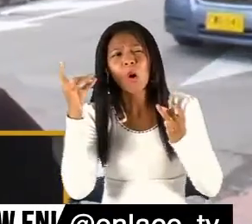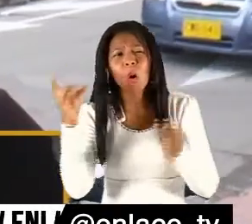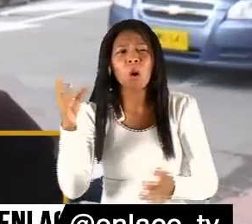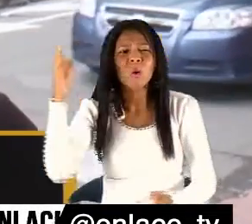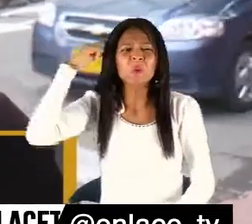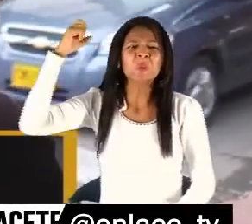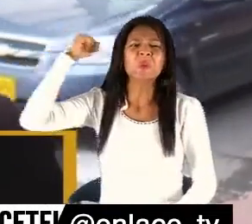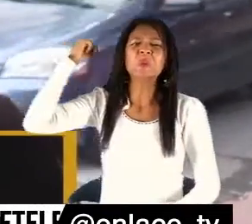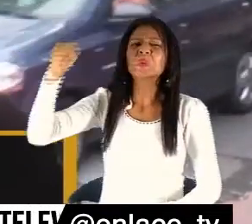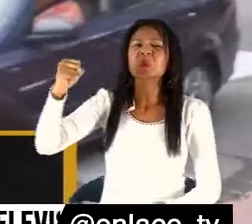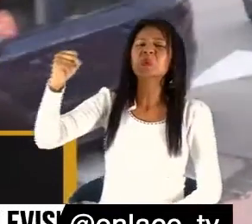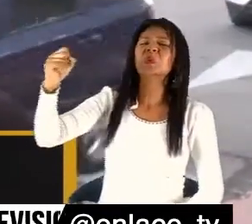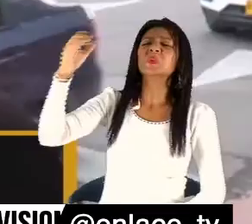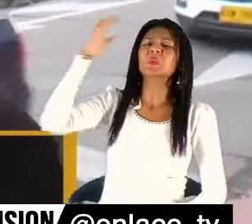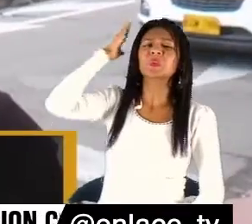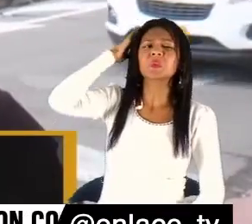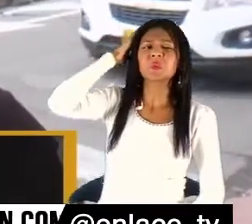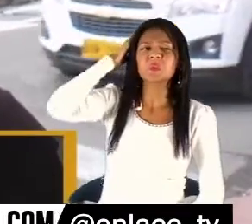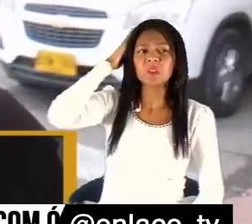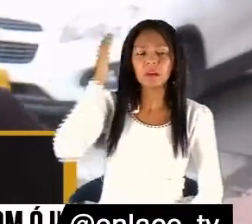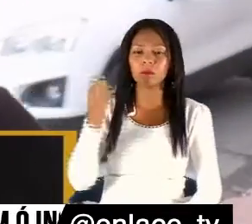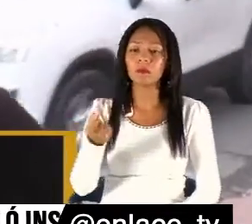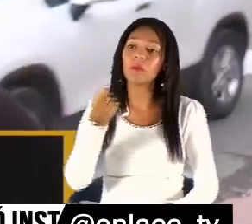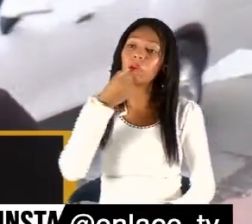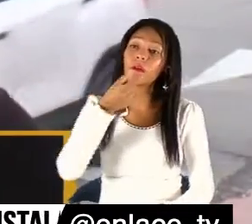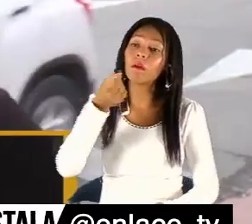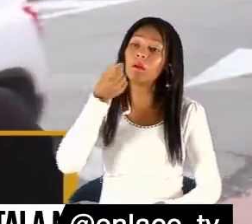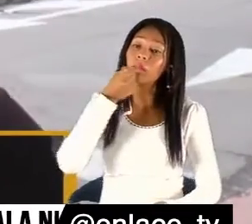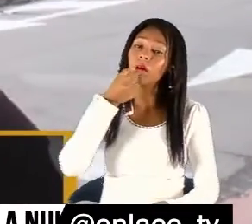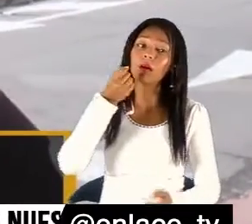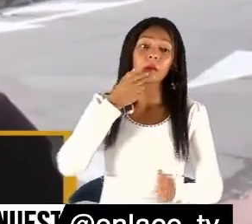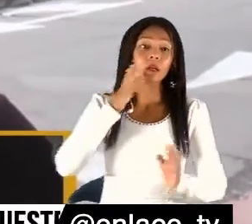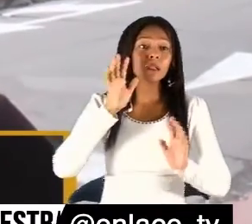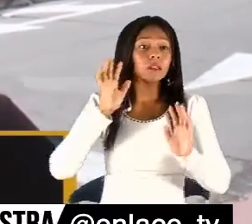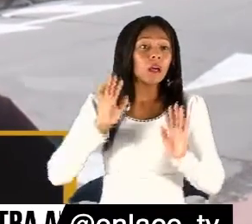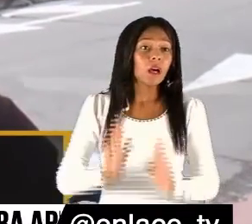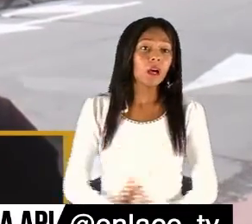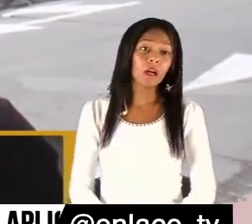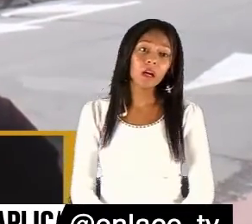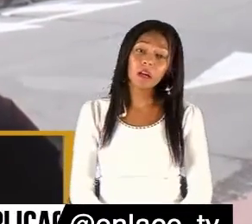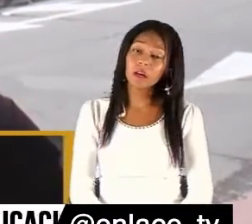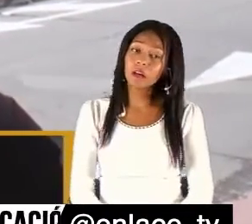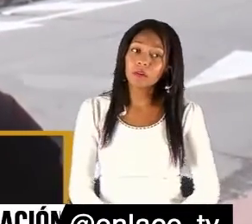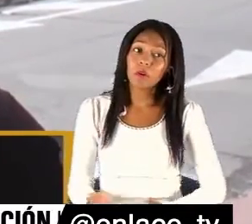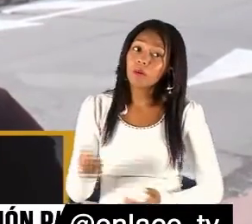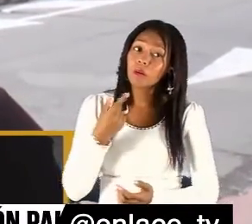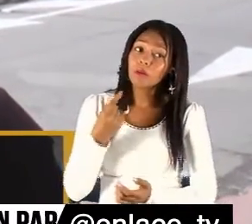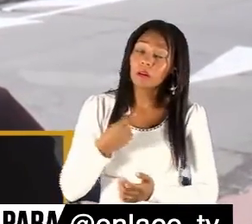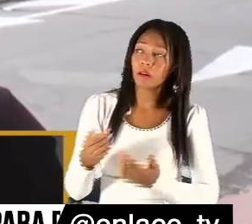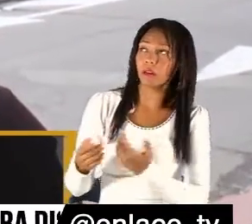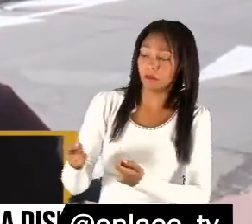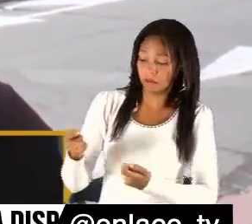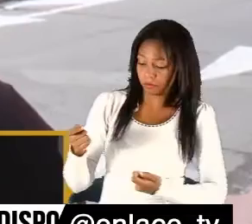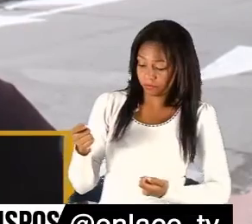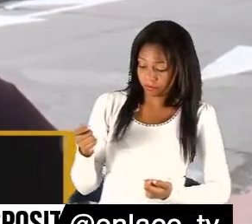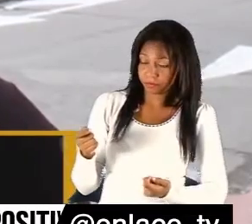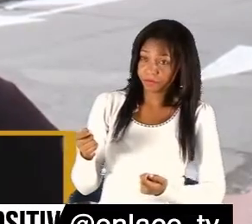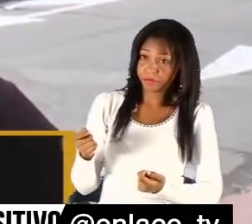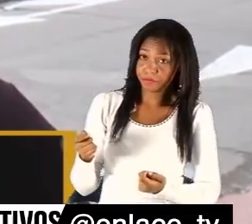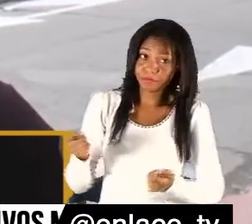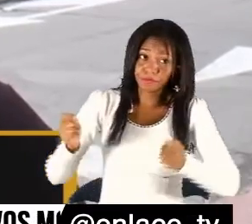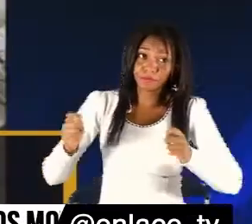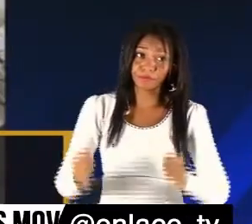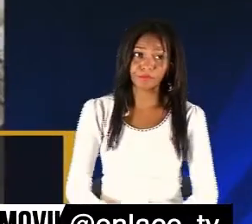picadas, los médicos le dan es media pastilla, acetaminofén y por ahí lo que le puedan solicitar, pero él lo que quiere es